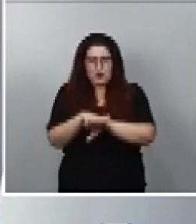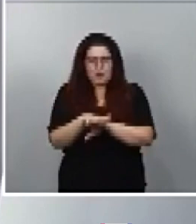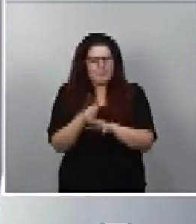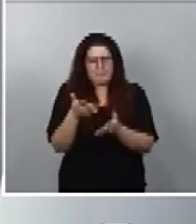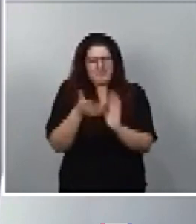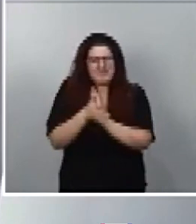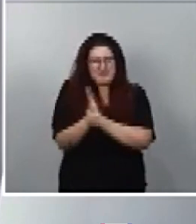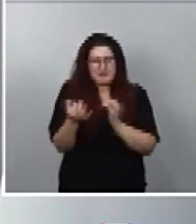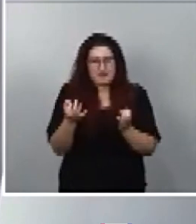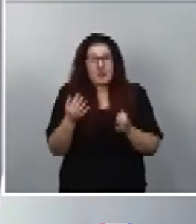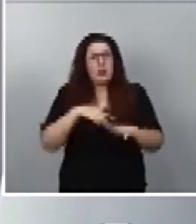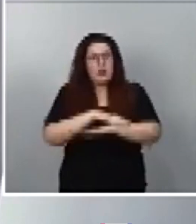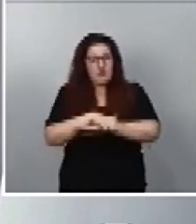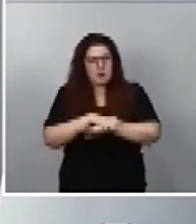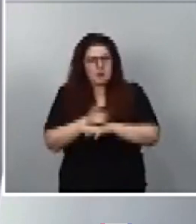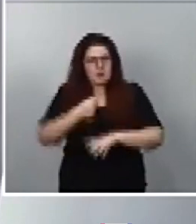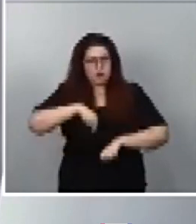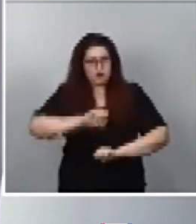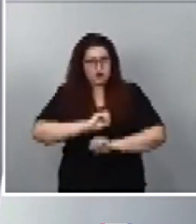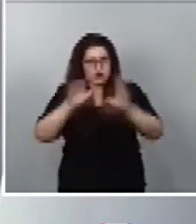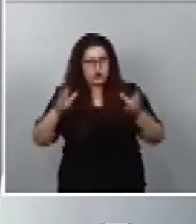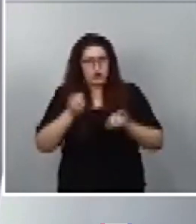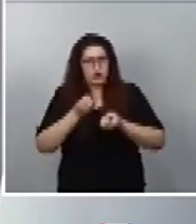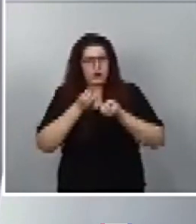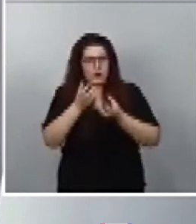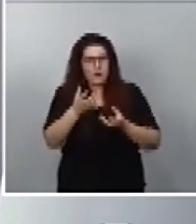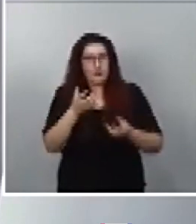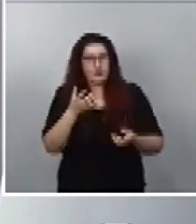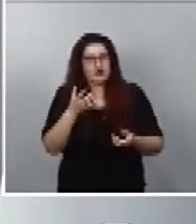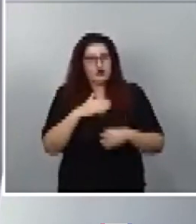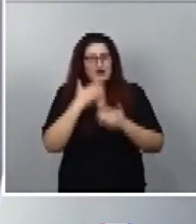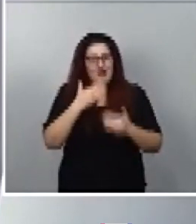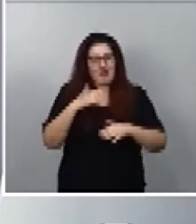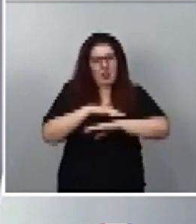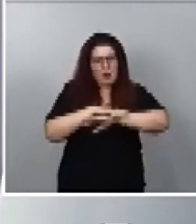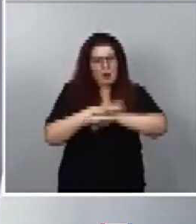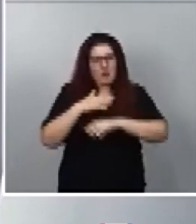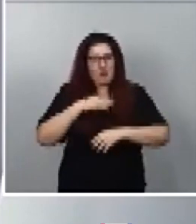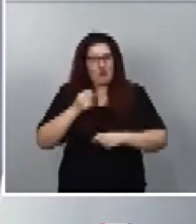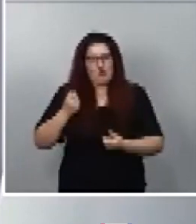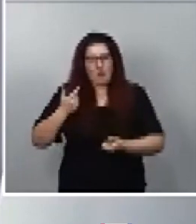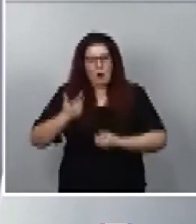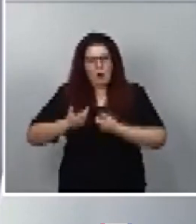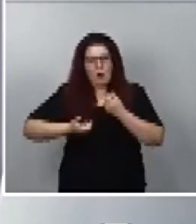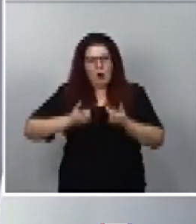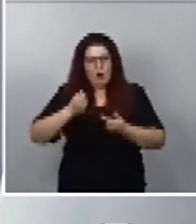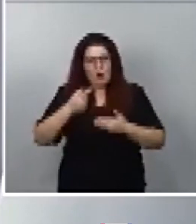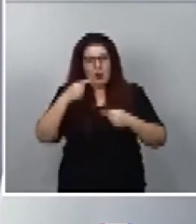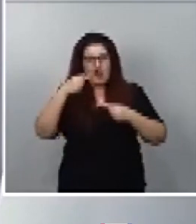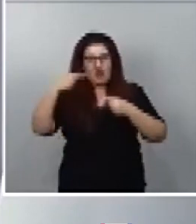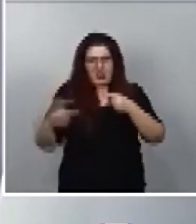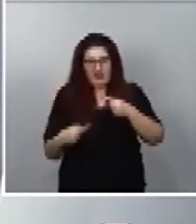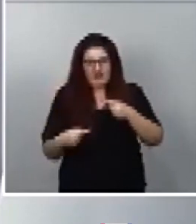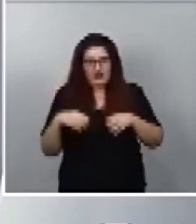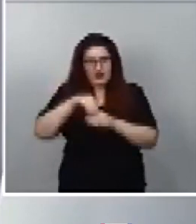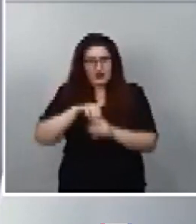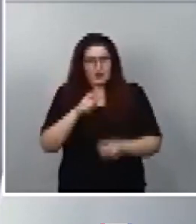manifiesto que este gobierno ha hecho posible el que de forma progresiva se haya ido reduciendo el déficit en nuestro